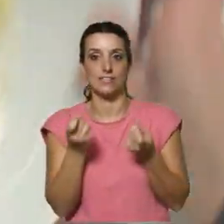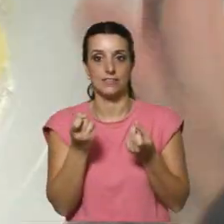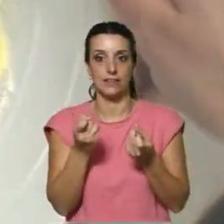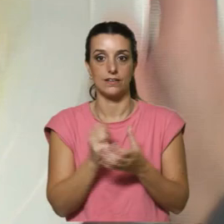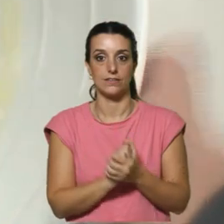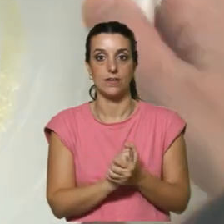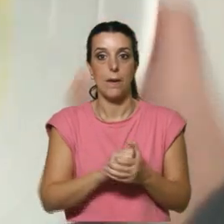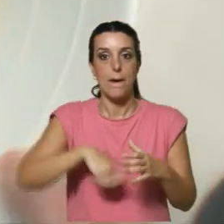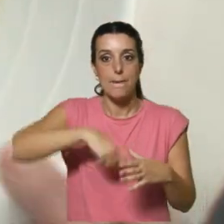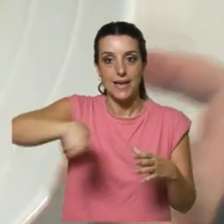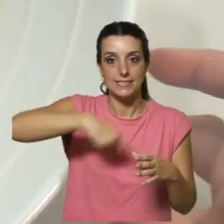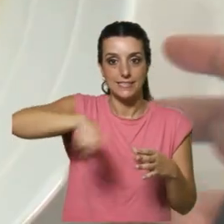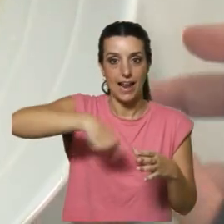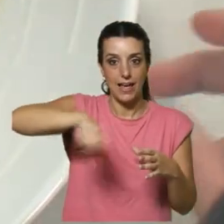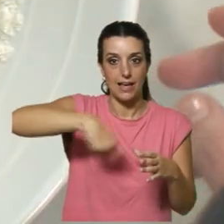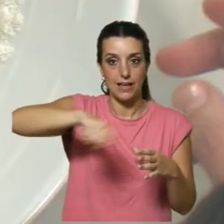Vas mezclando.